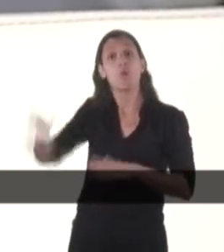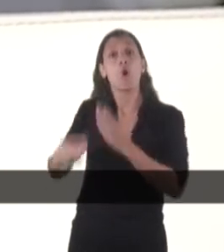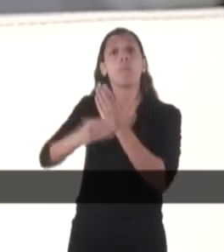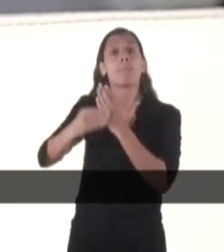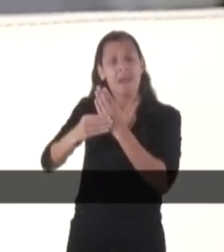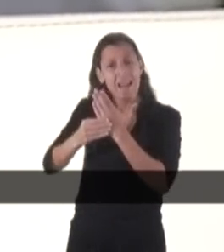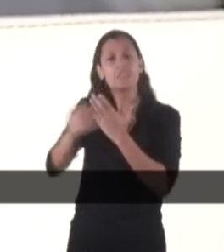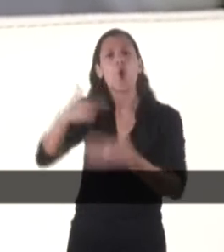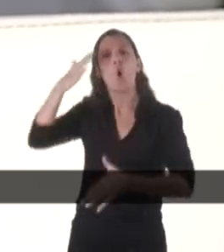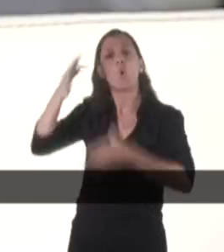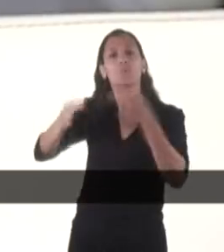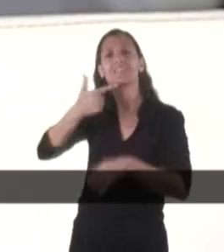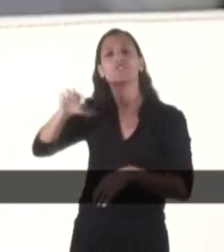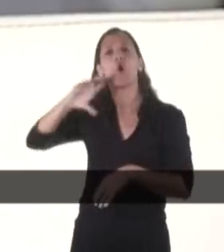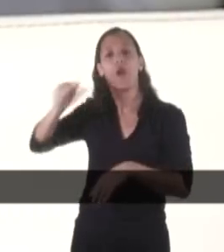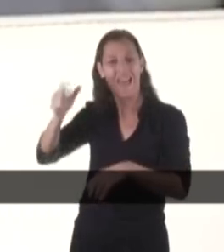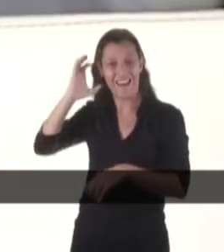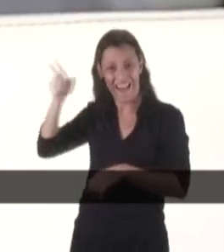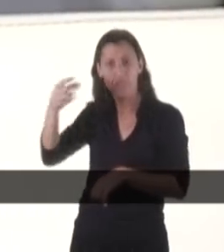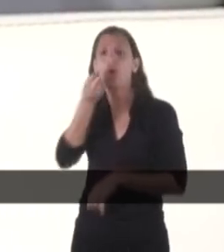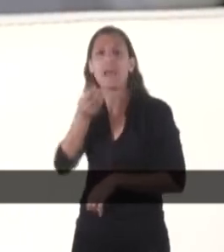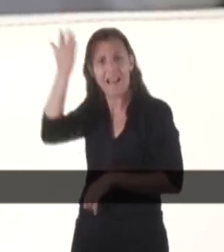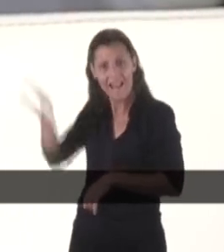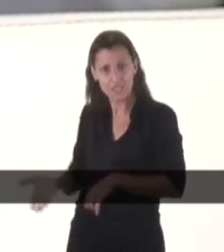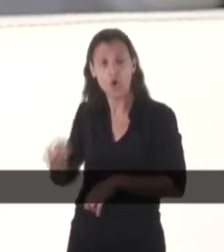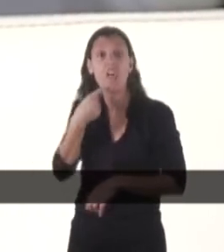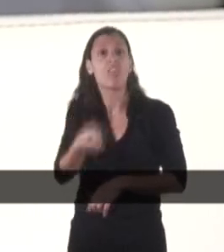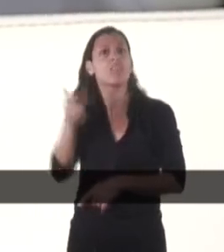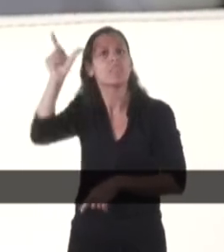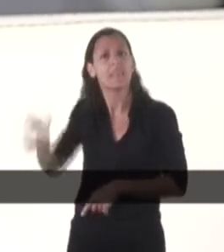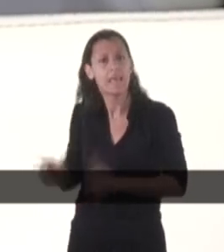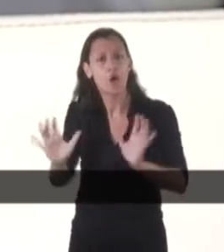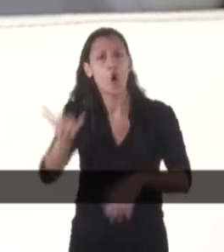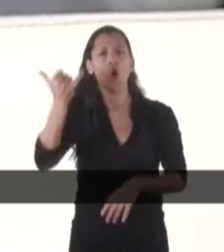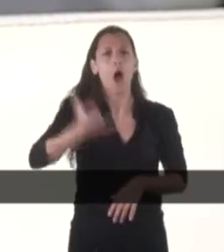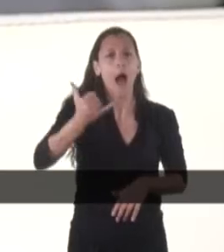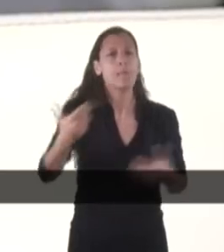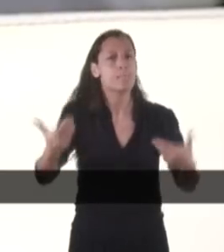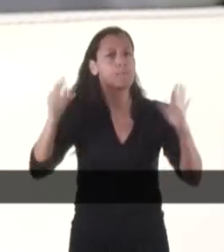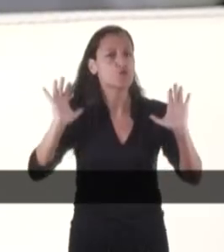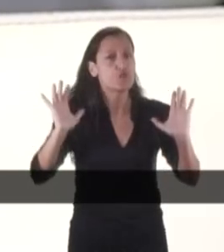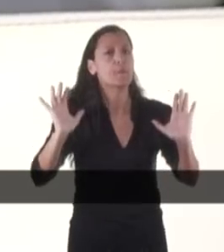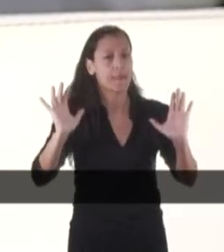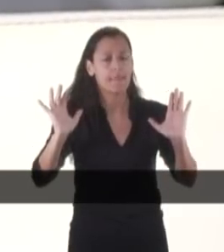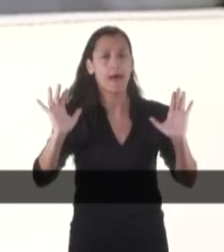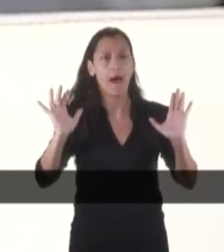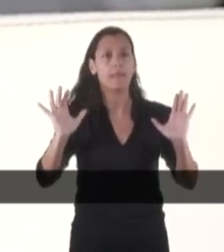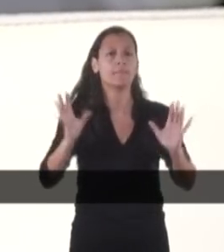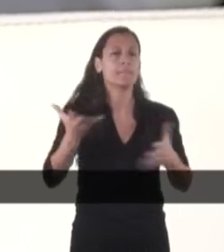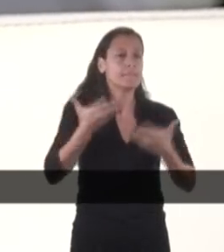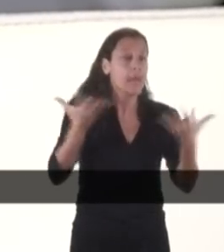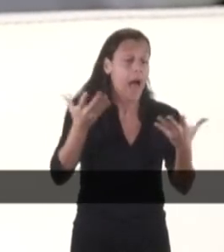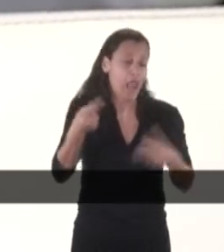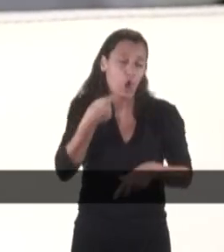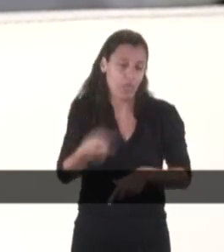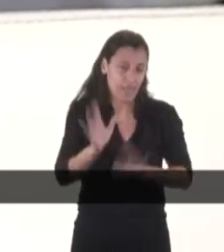Justicia Martín Soria en una radio colega. Él señaló que existía la posibilidad, o al menos algo así